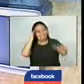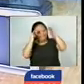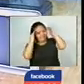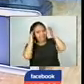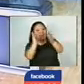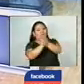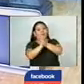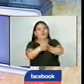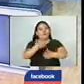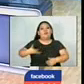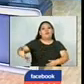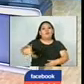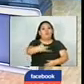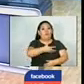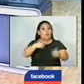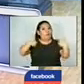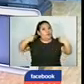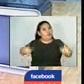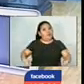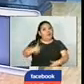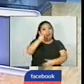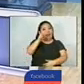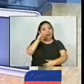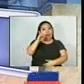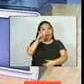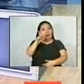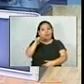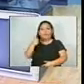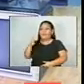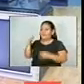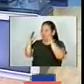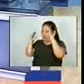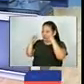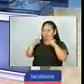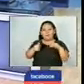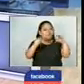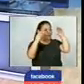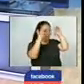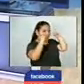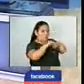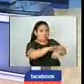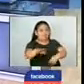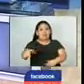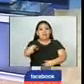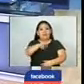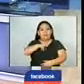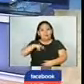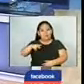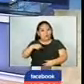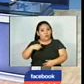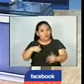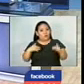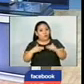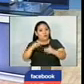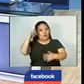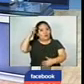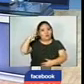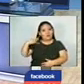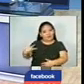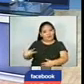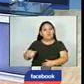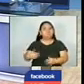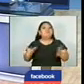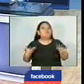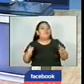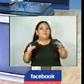que usted se acompañe de nosotras. Soy Graciela Rajo, buenas noches Roxana. Buenas noches Graciela, buenas noches amigos televidentes. Los saluda también Roxana Webb, qué